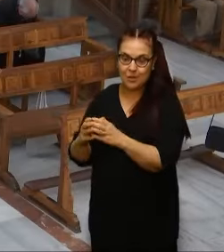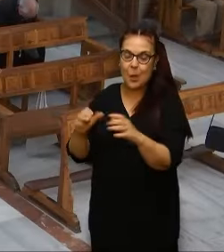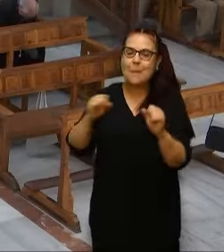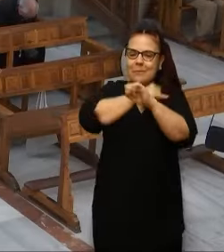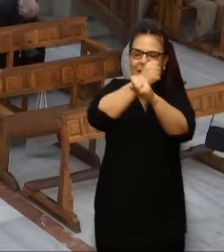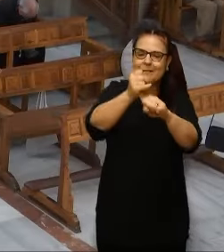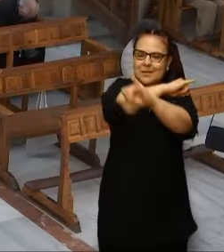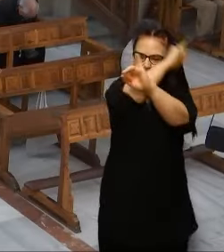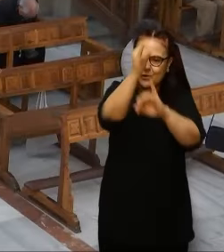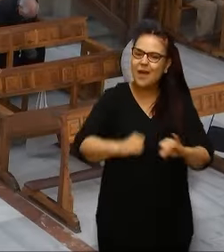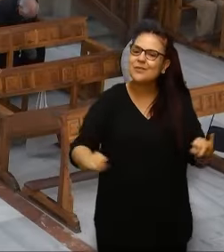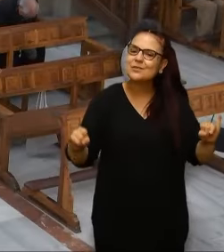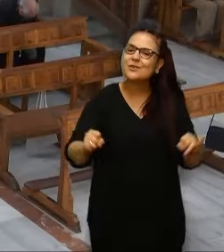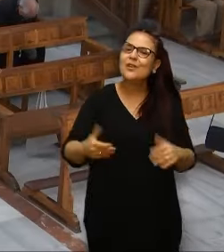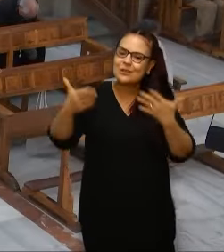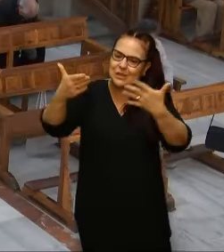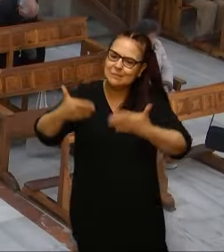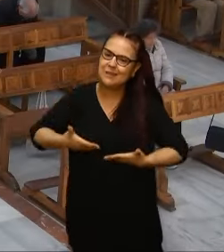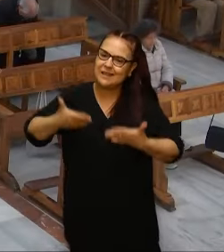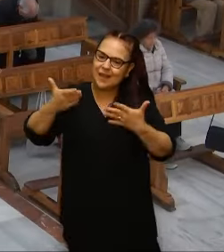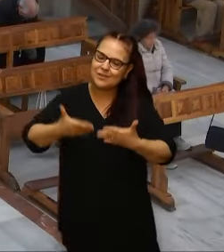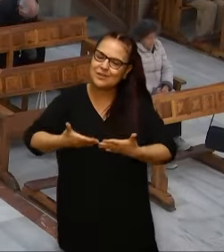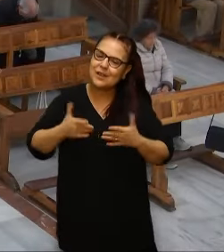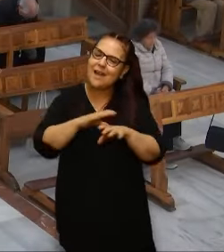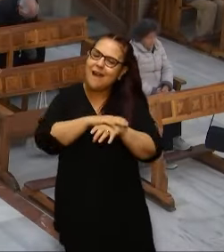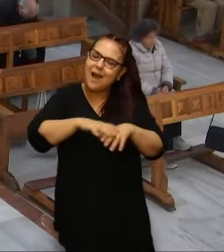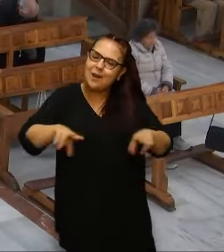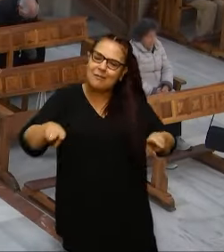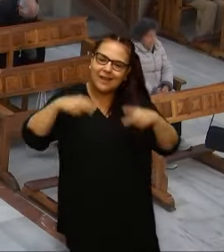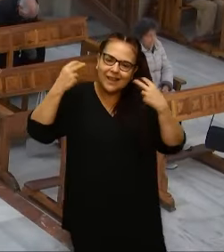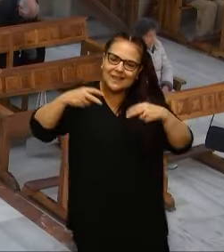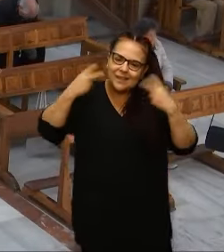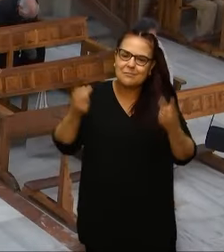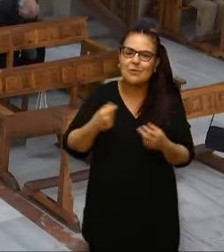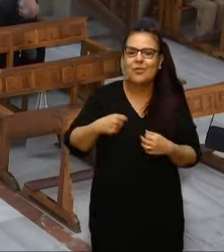Bienaventurados los invitados al banquete de bodas del Cordero.